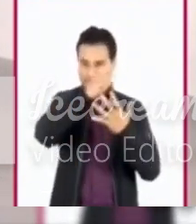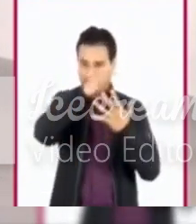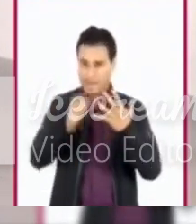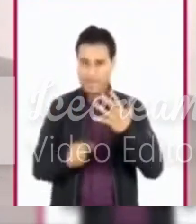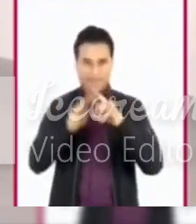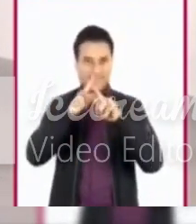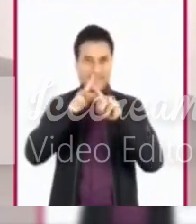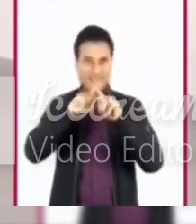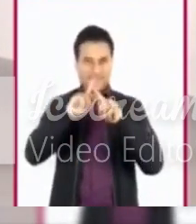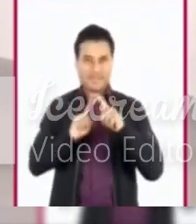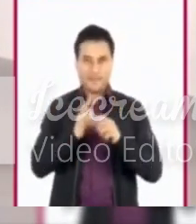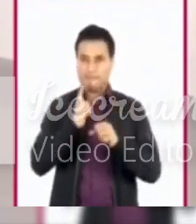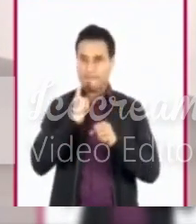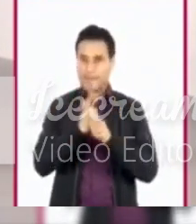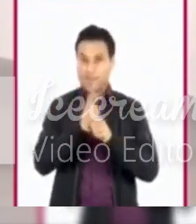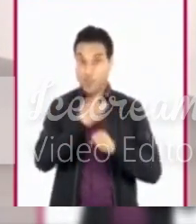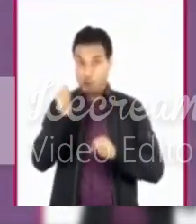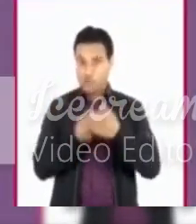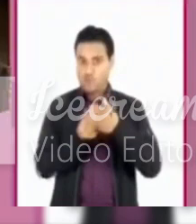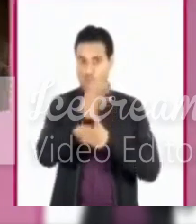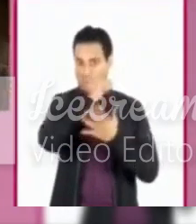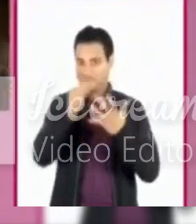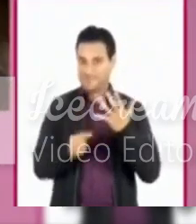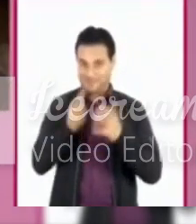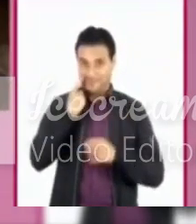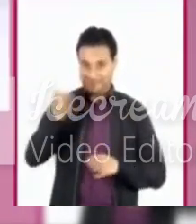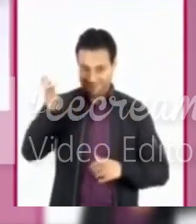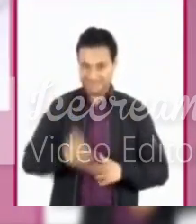y descubrir otros más.